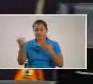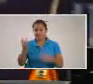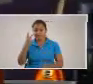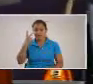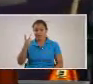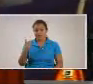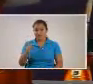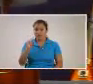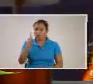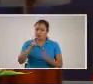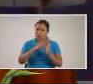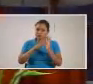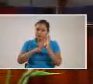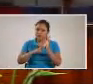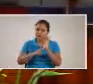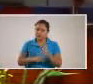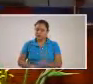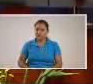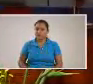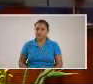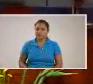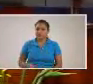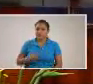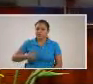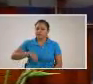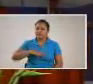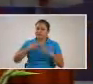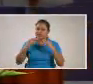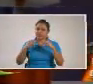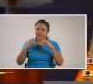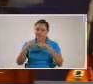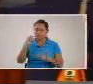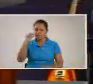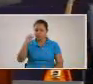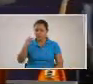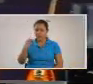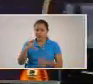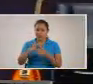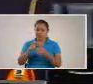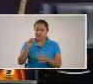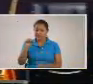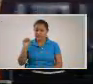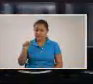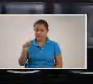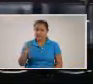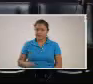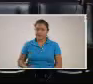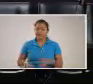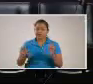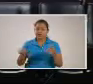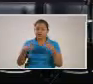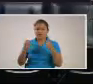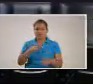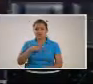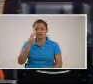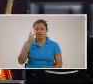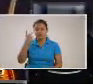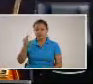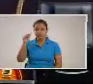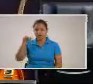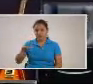unos versículos ahorita que nos van a explicar un poco acerca de esto. Entonces lo que yo veo